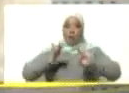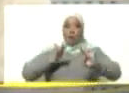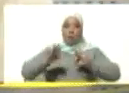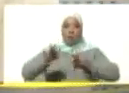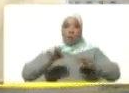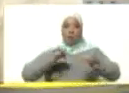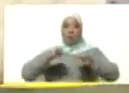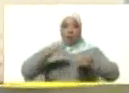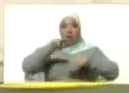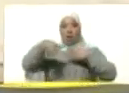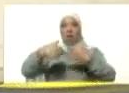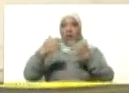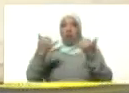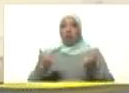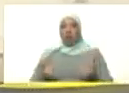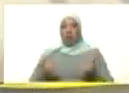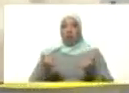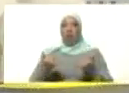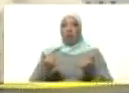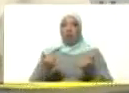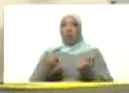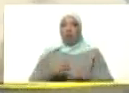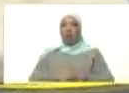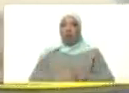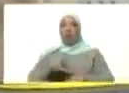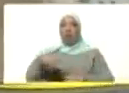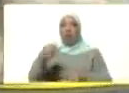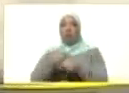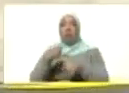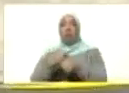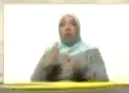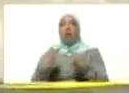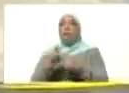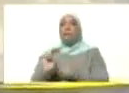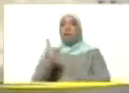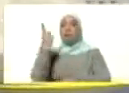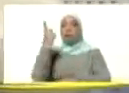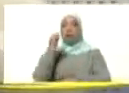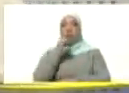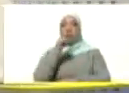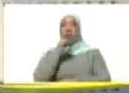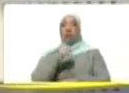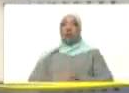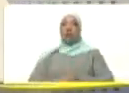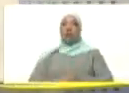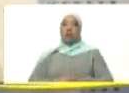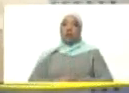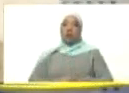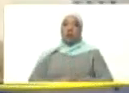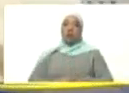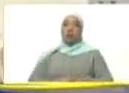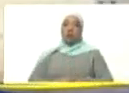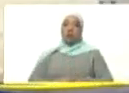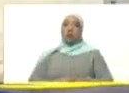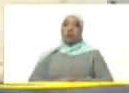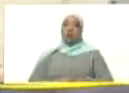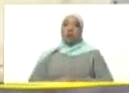porque el que está en la vanguardia es como el que está en una guerra y va de primero. Es el que recibe los